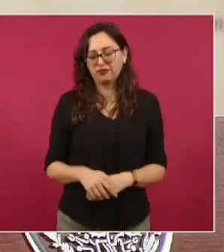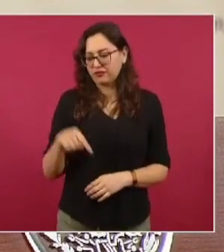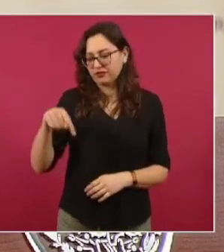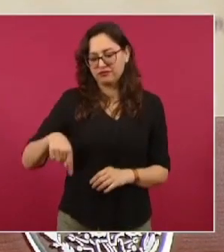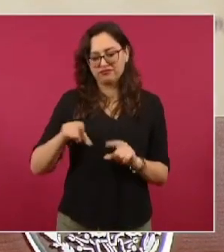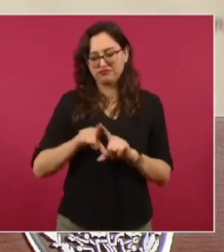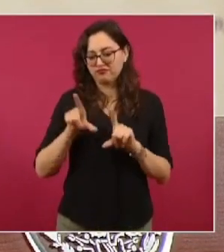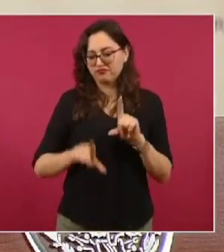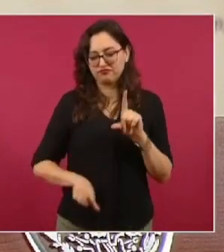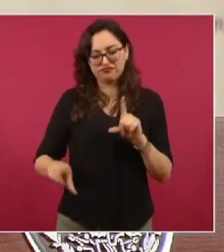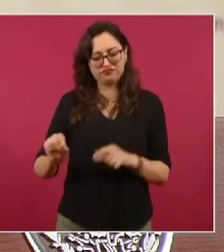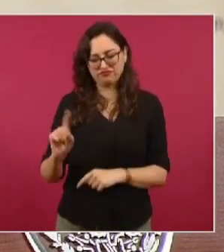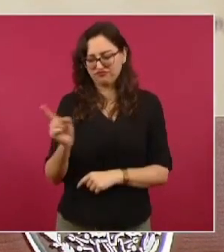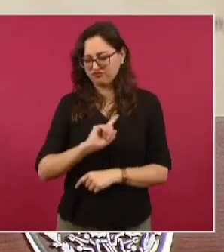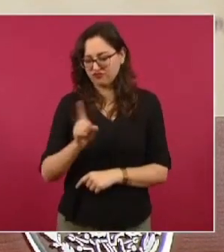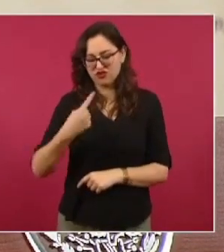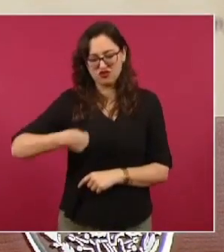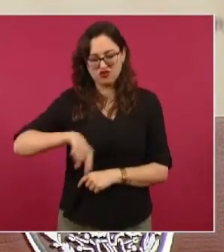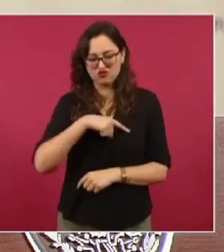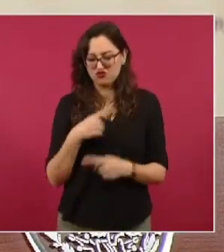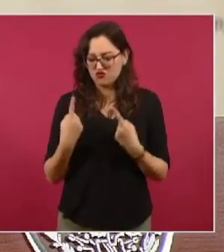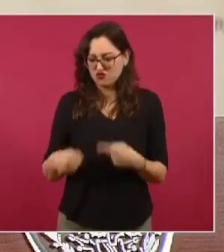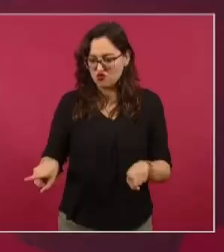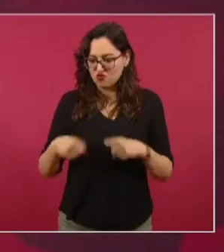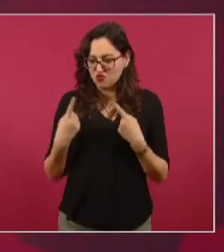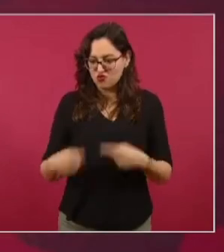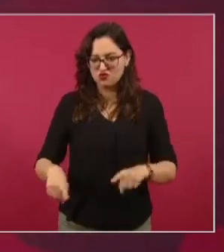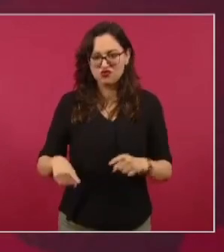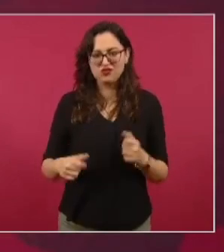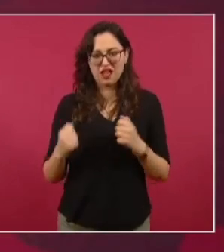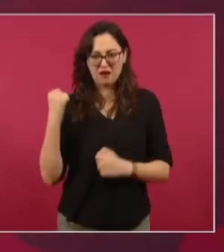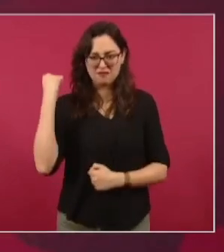que escuchen a las bandas